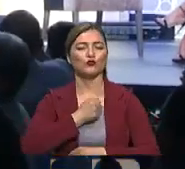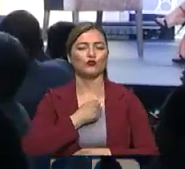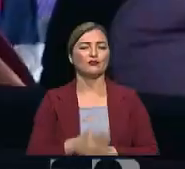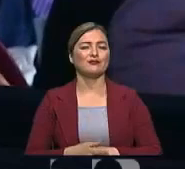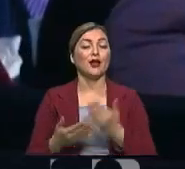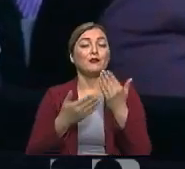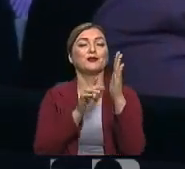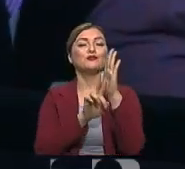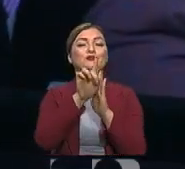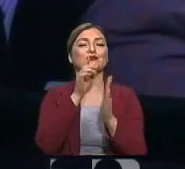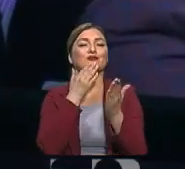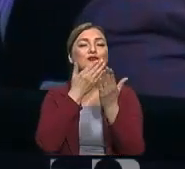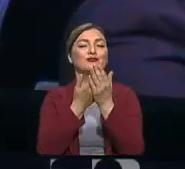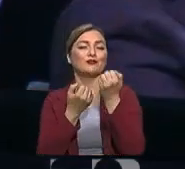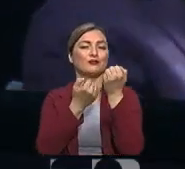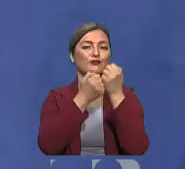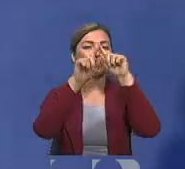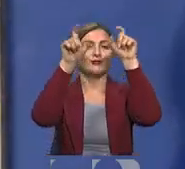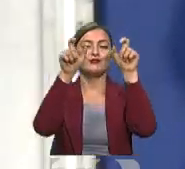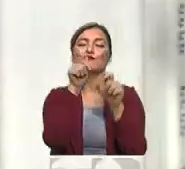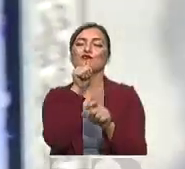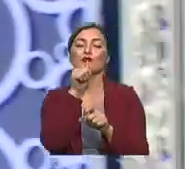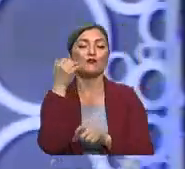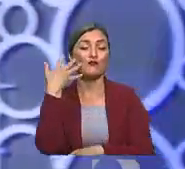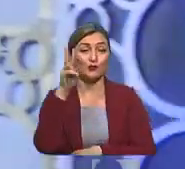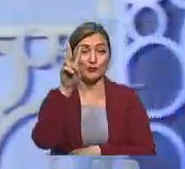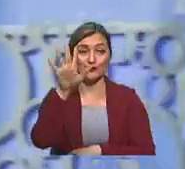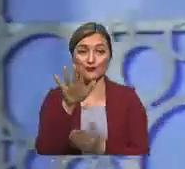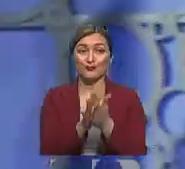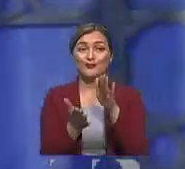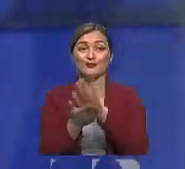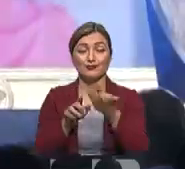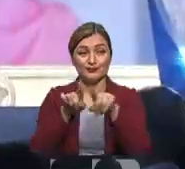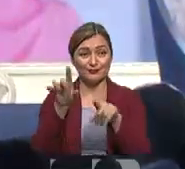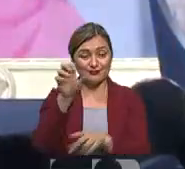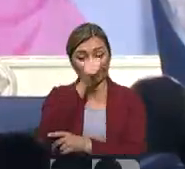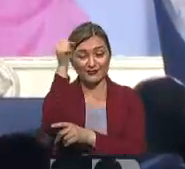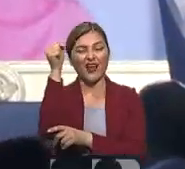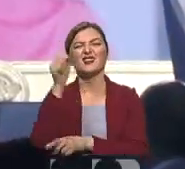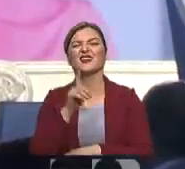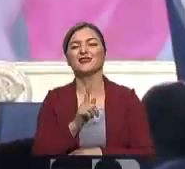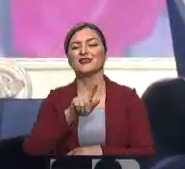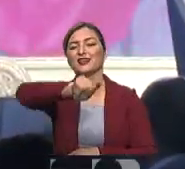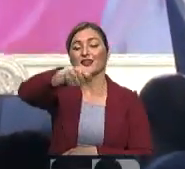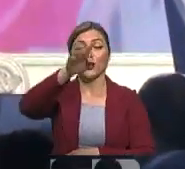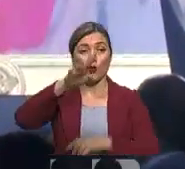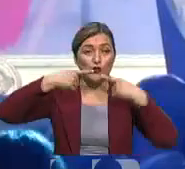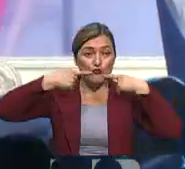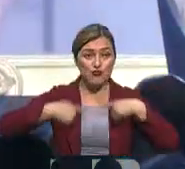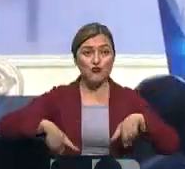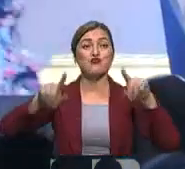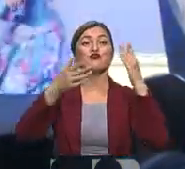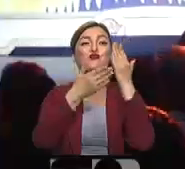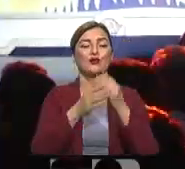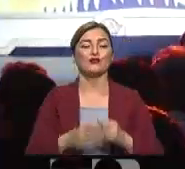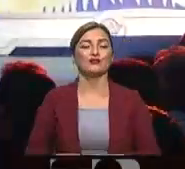este evento se da gracias al apoyo de la empresa privada. Este 25 de noviembre será la elección de la reina y Teleamazonas transmitirá el